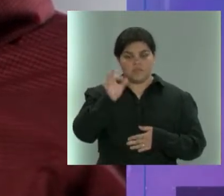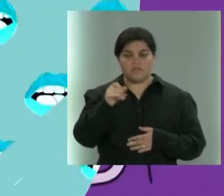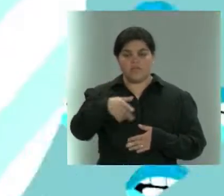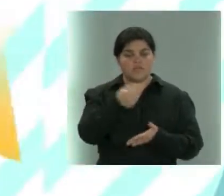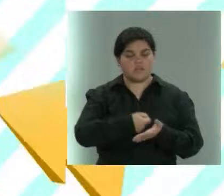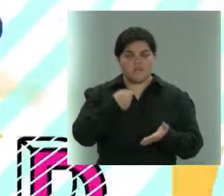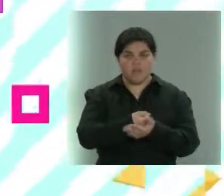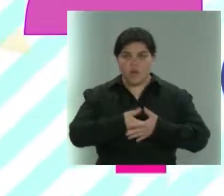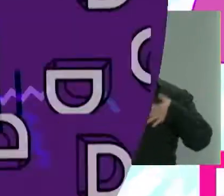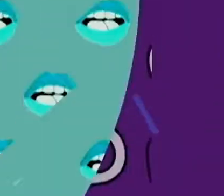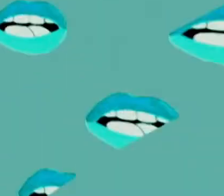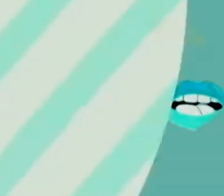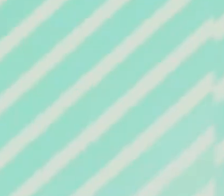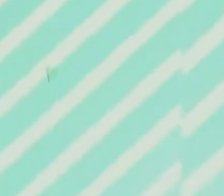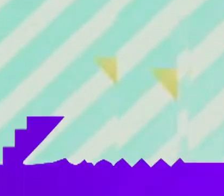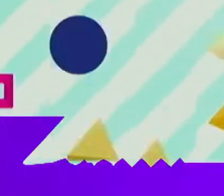desafío.